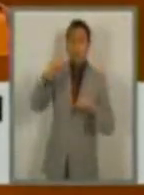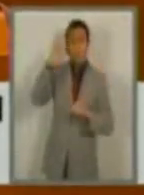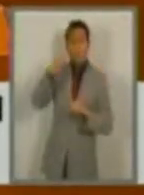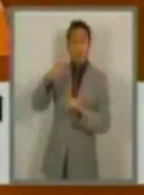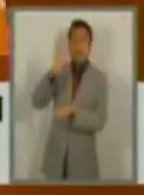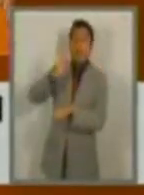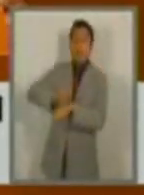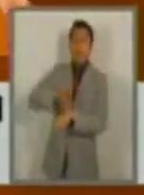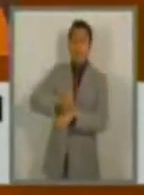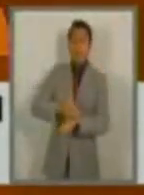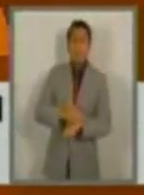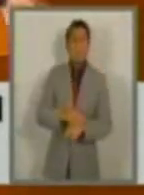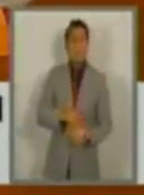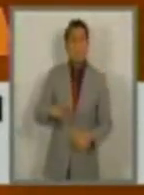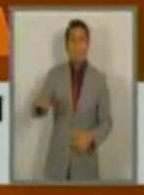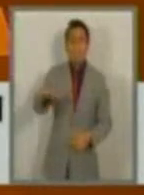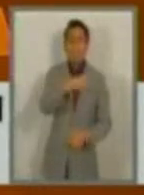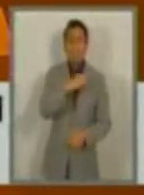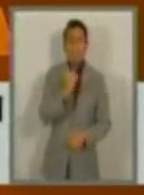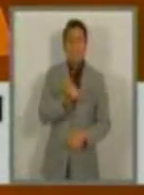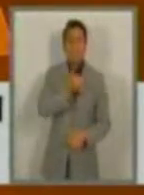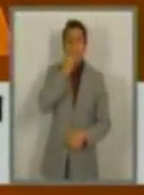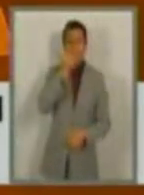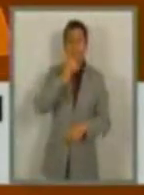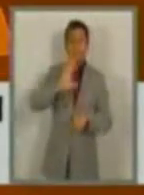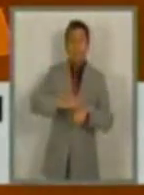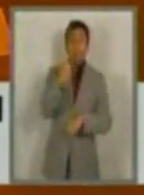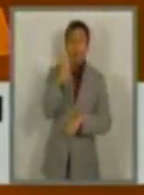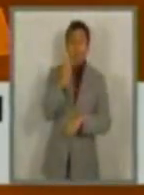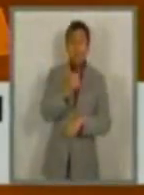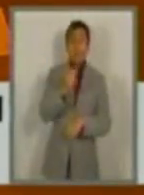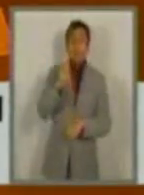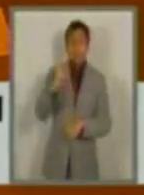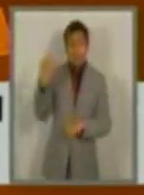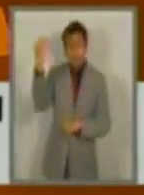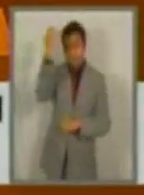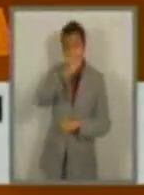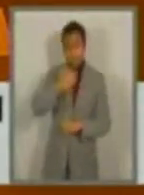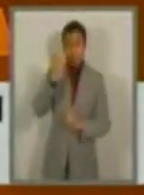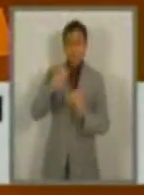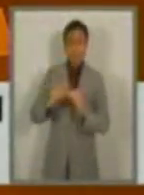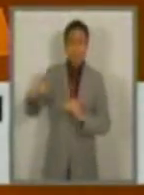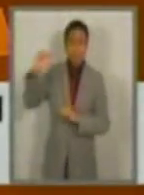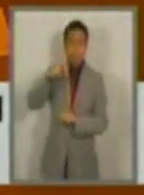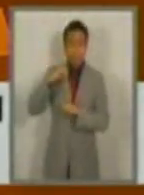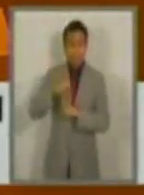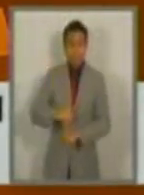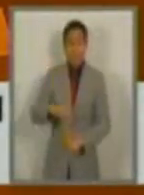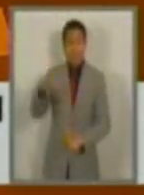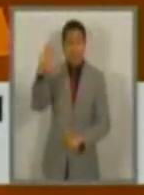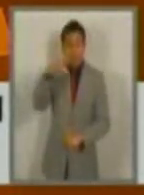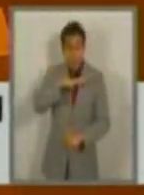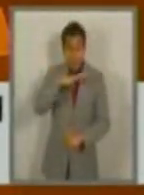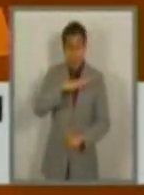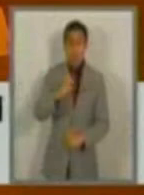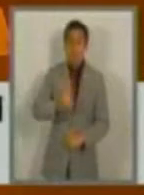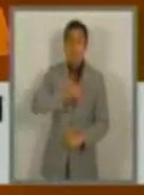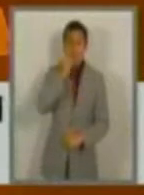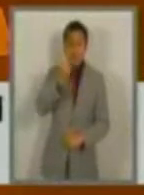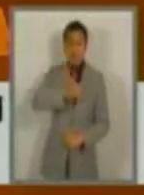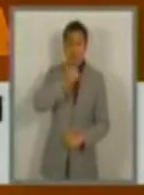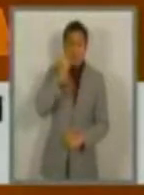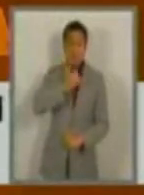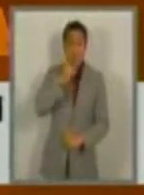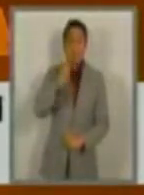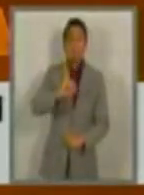si al practicar una fiscalización la Auditoría Superior advierte que existen ilícitos, lo